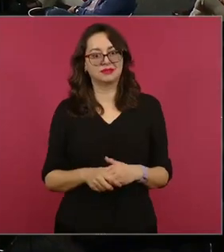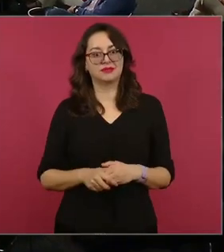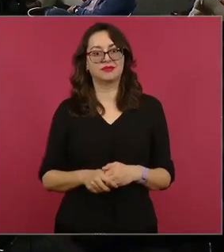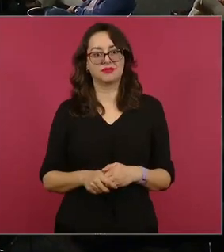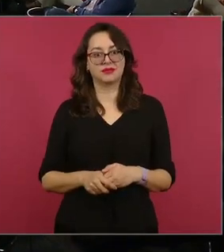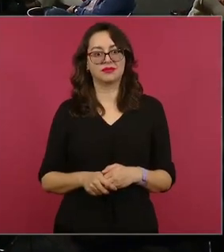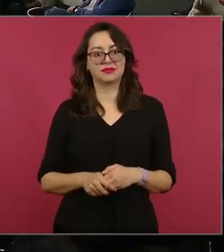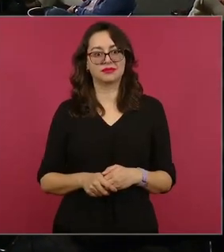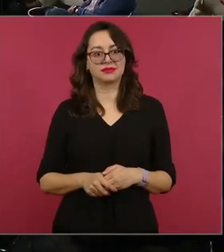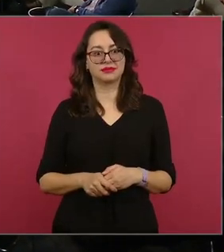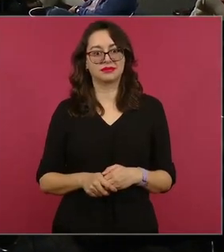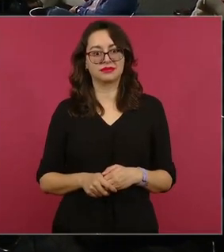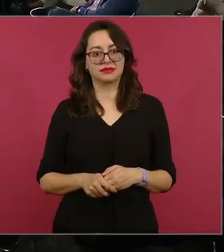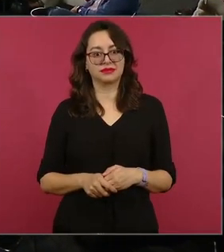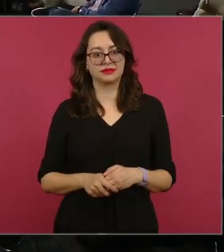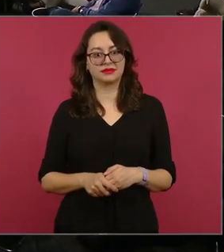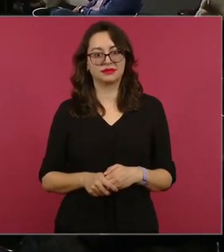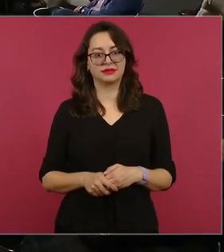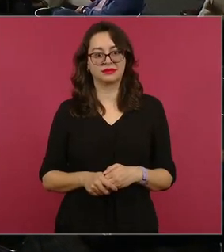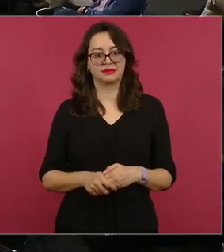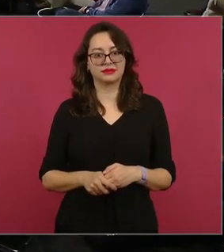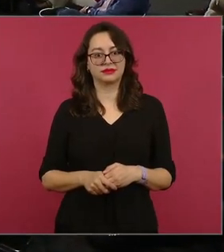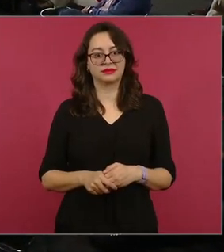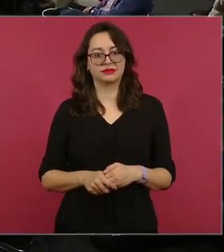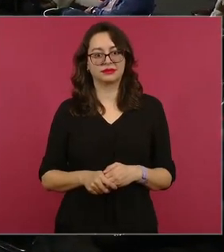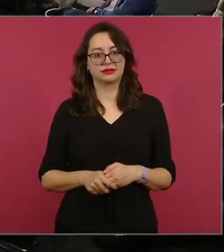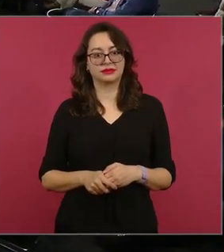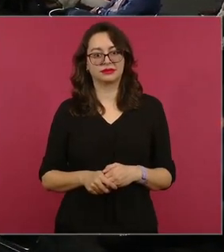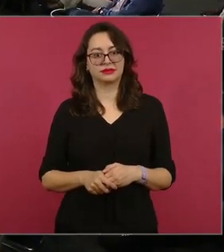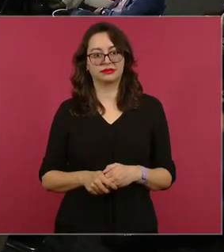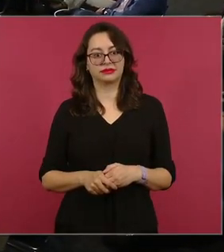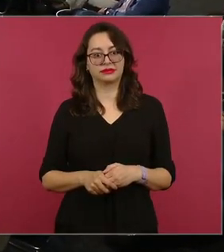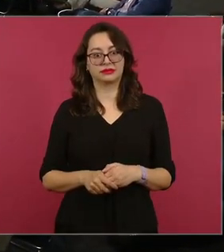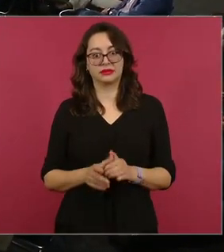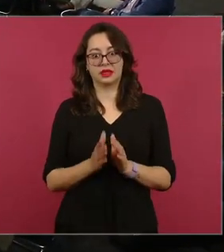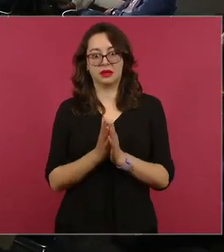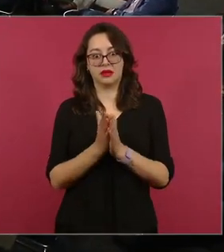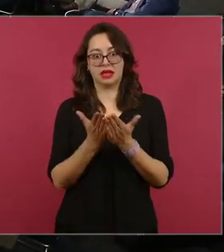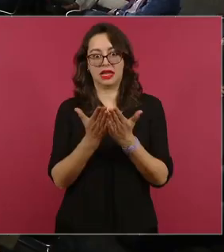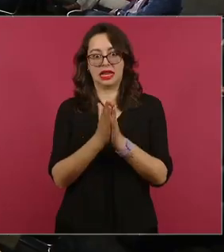sí, a ver, es este todo un volumen.